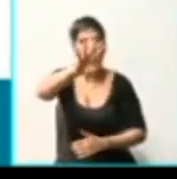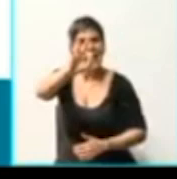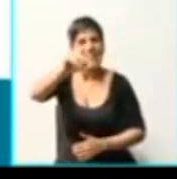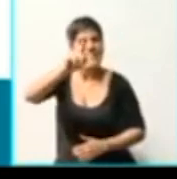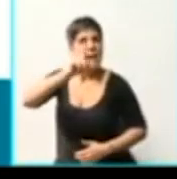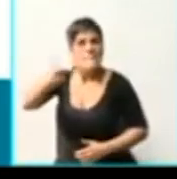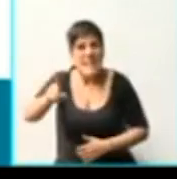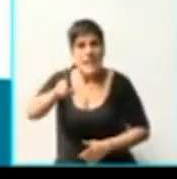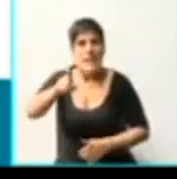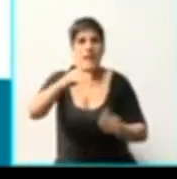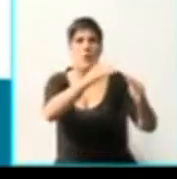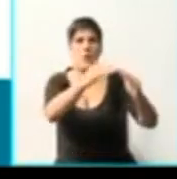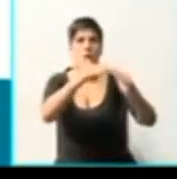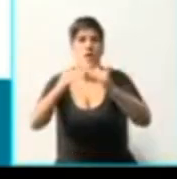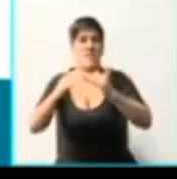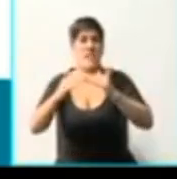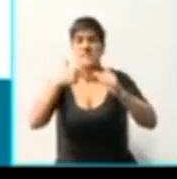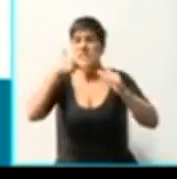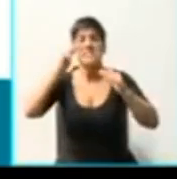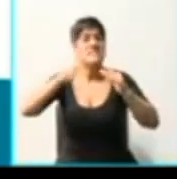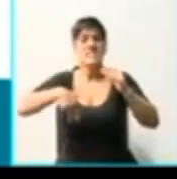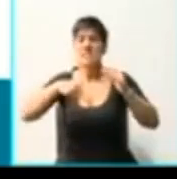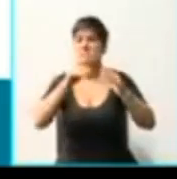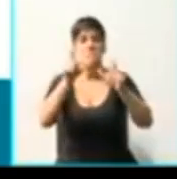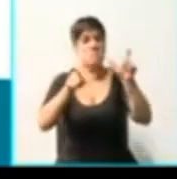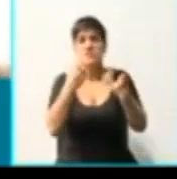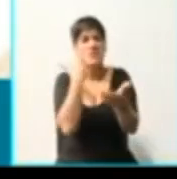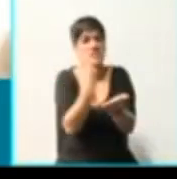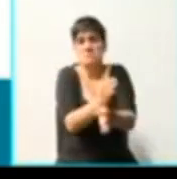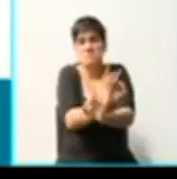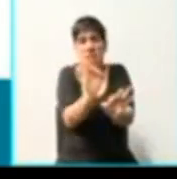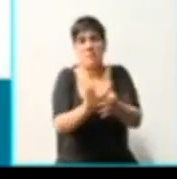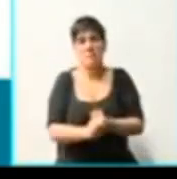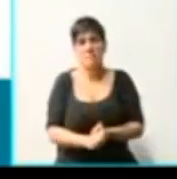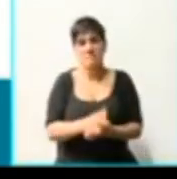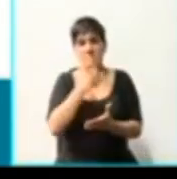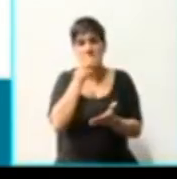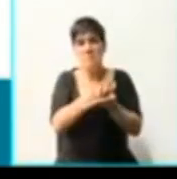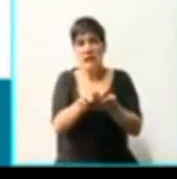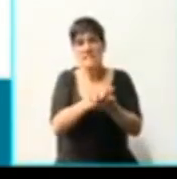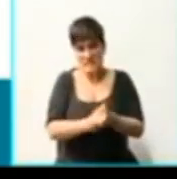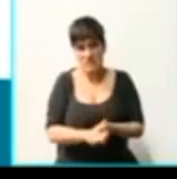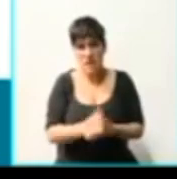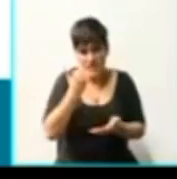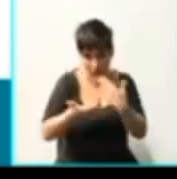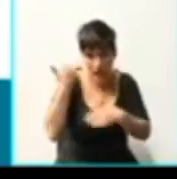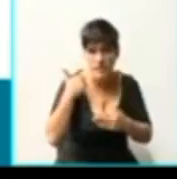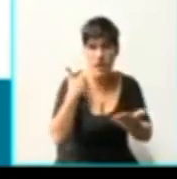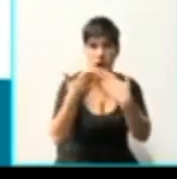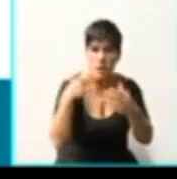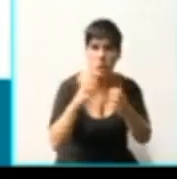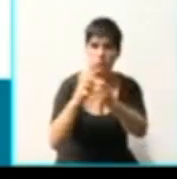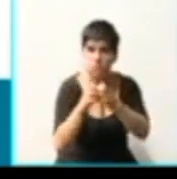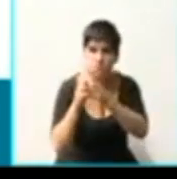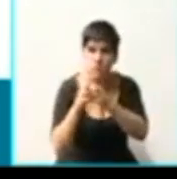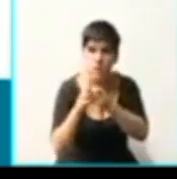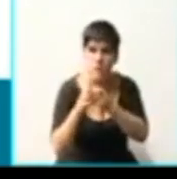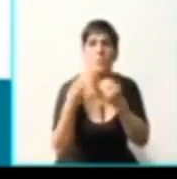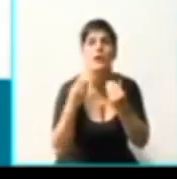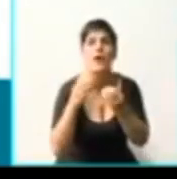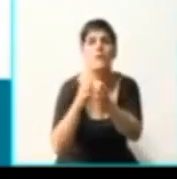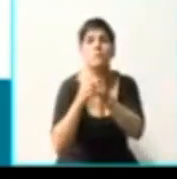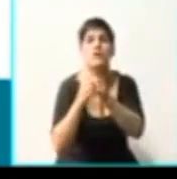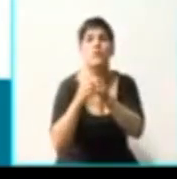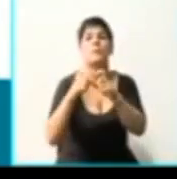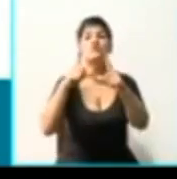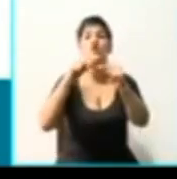viviendas aproximadamente ociosas. Tuvimos una oportunidad de discutir qué hacer con esas viviendas cuando se discutió el